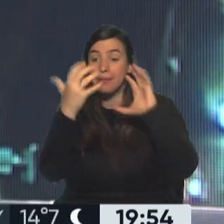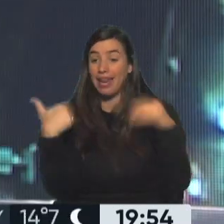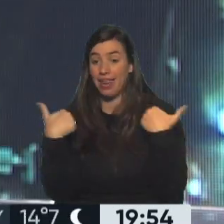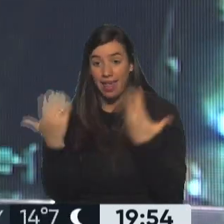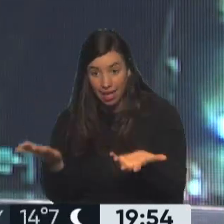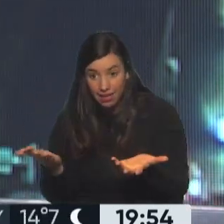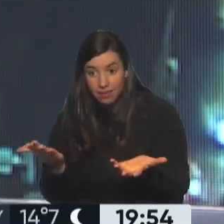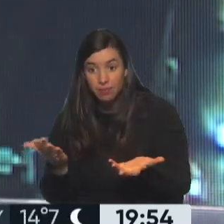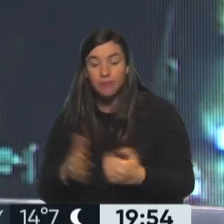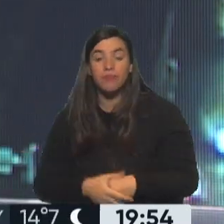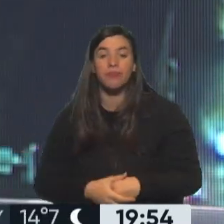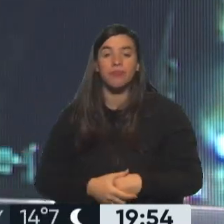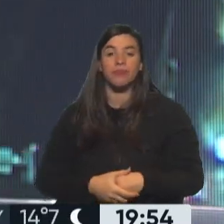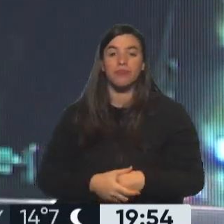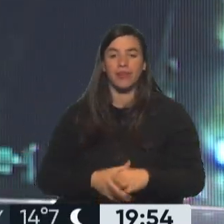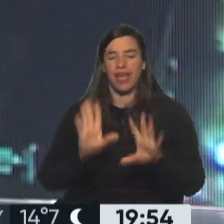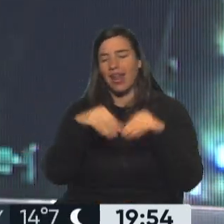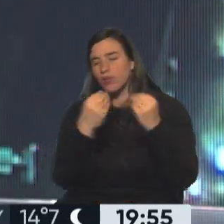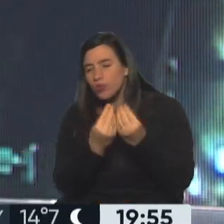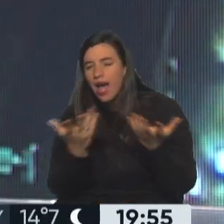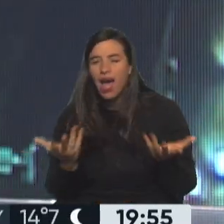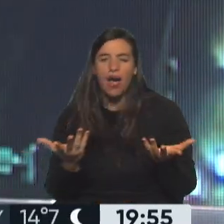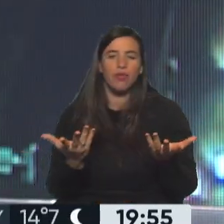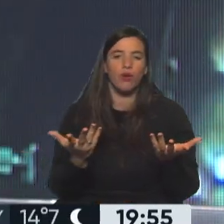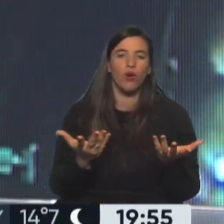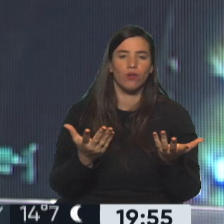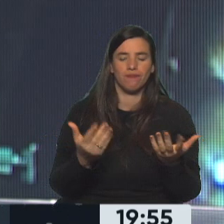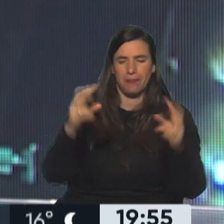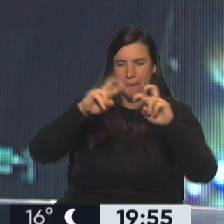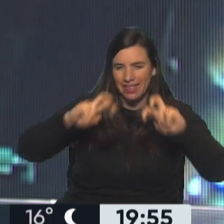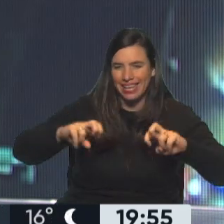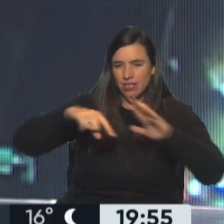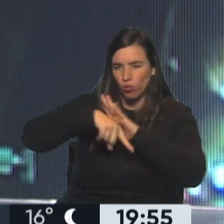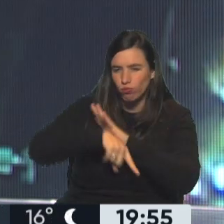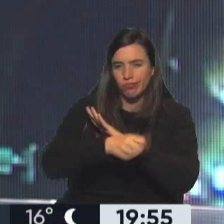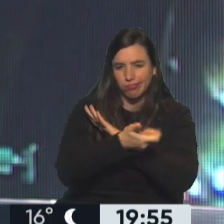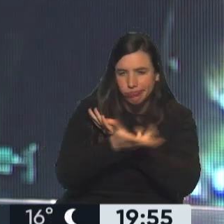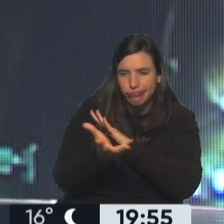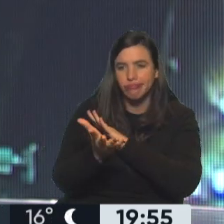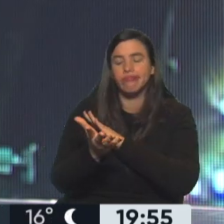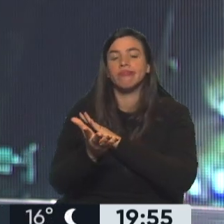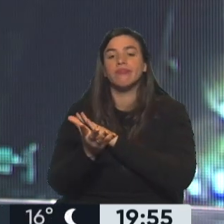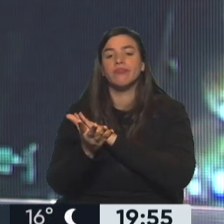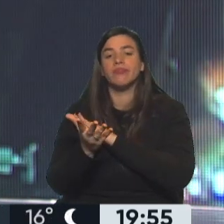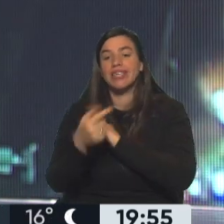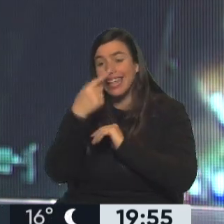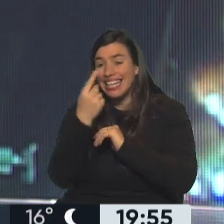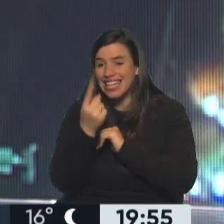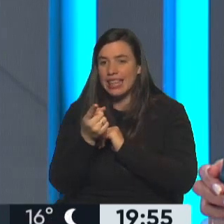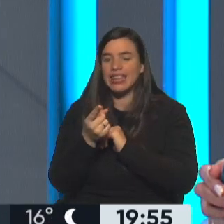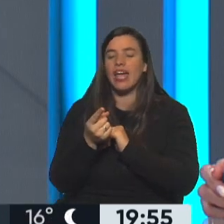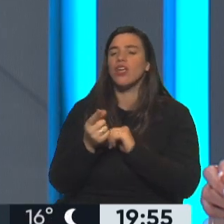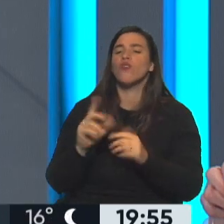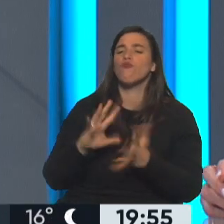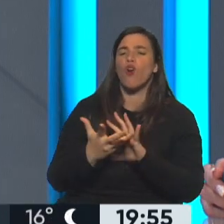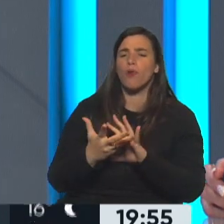Futura. Bueno, se me dio que lo que empieza a dar, cuando haces una investigación cuanti y cual y que es interesante, es que no es un voto duro